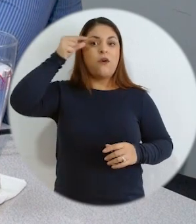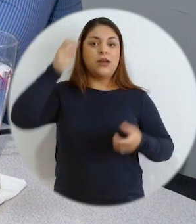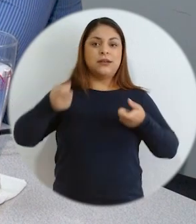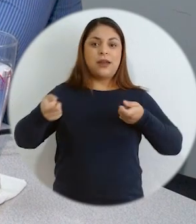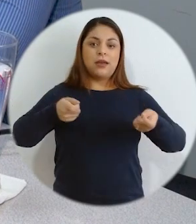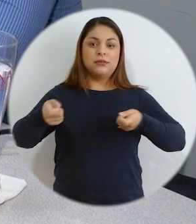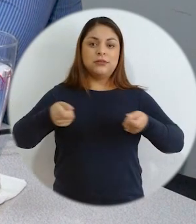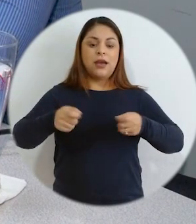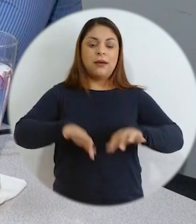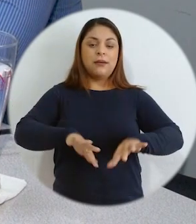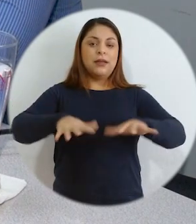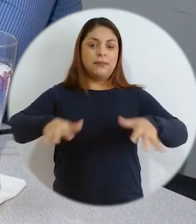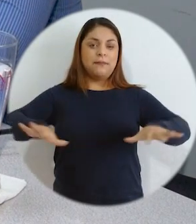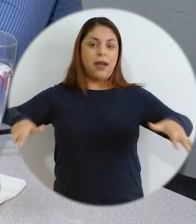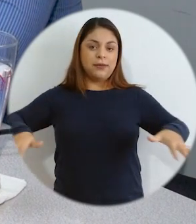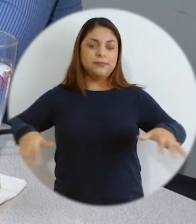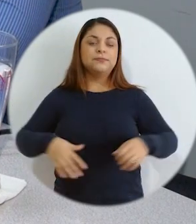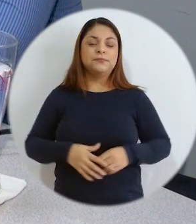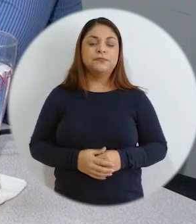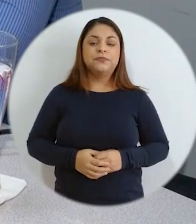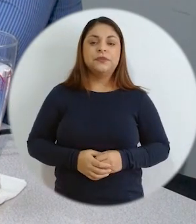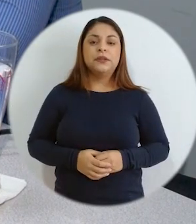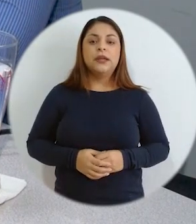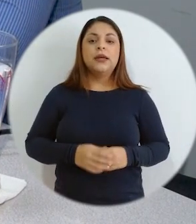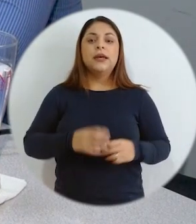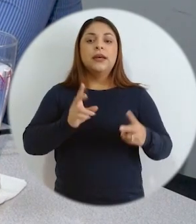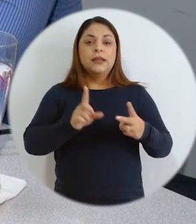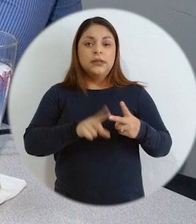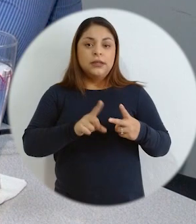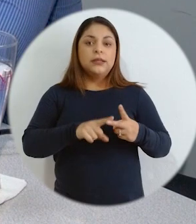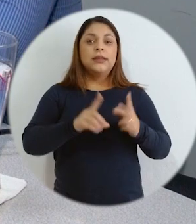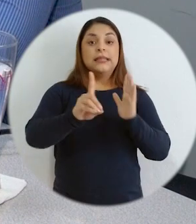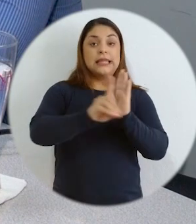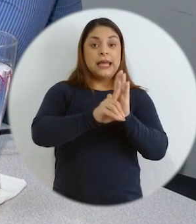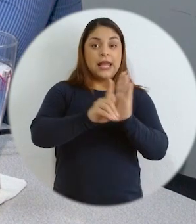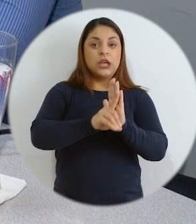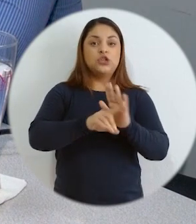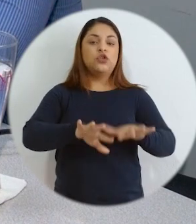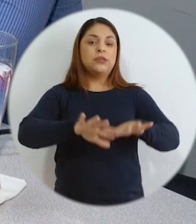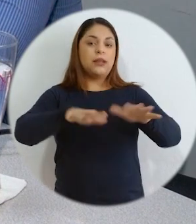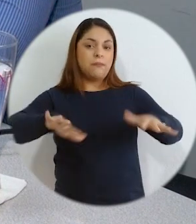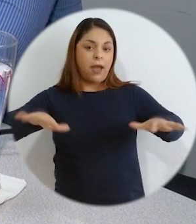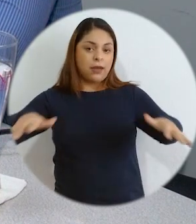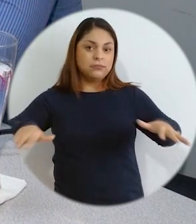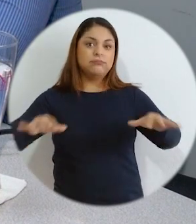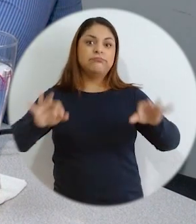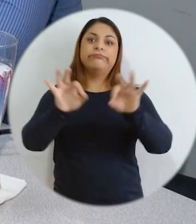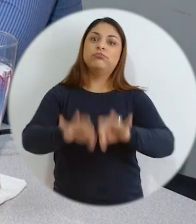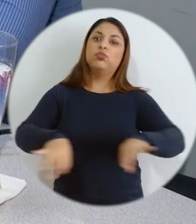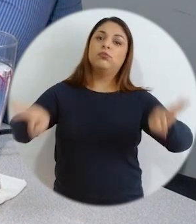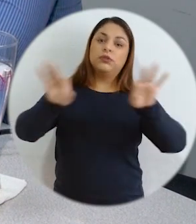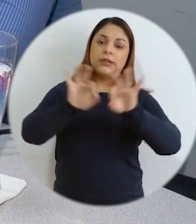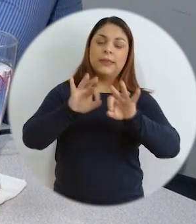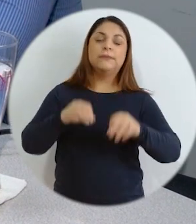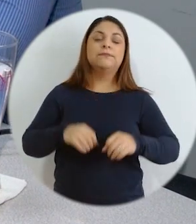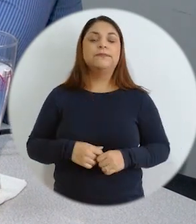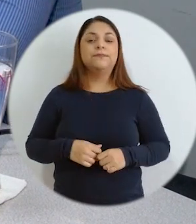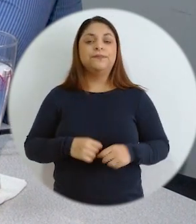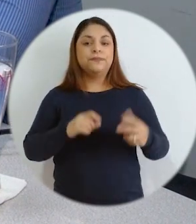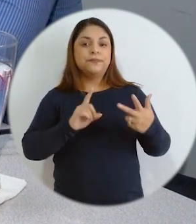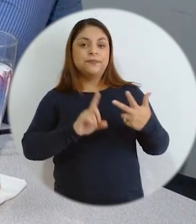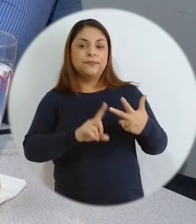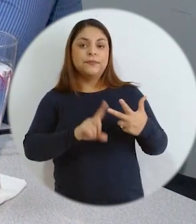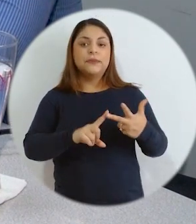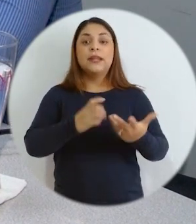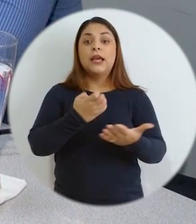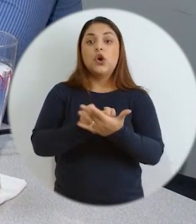con gobernanza del mar, de los mares y el océano, lo que tiene que ver con derecho del mar, muy